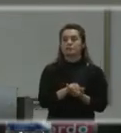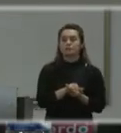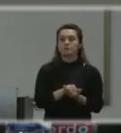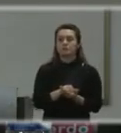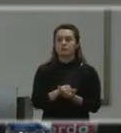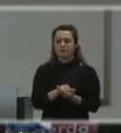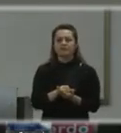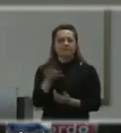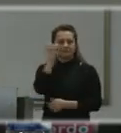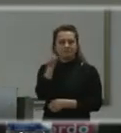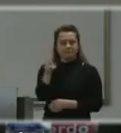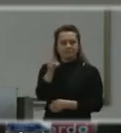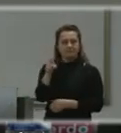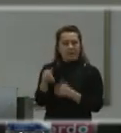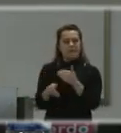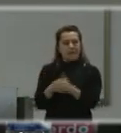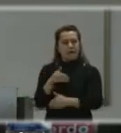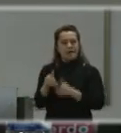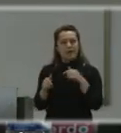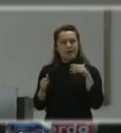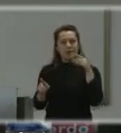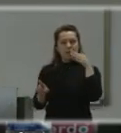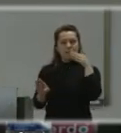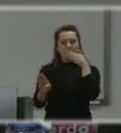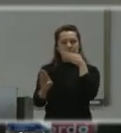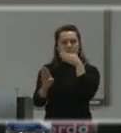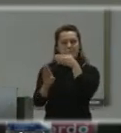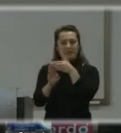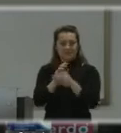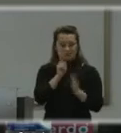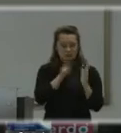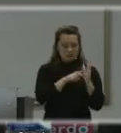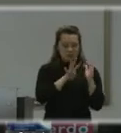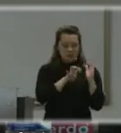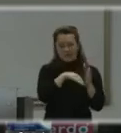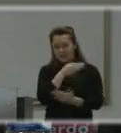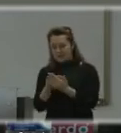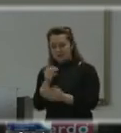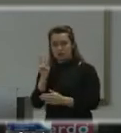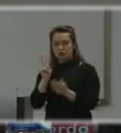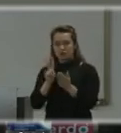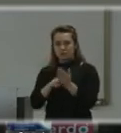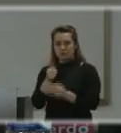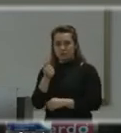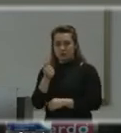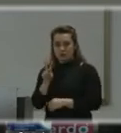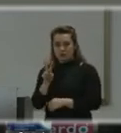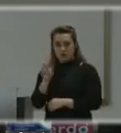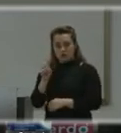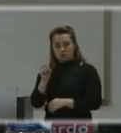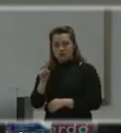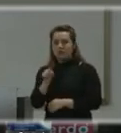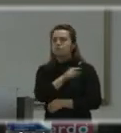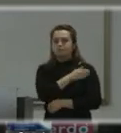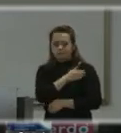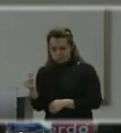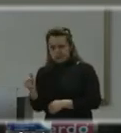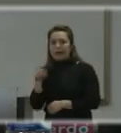una tendencia en estos 3 años de los que tenemos cifras. Una de las cosas que nos